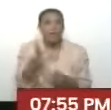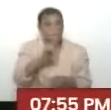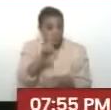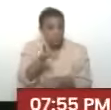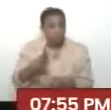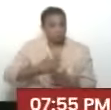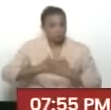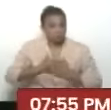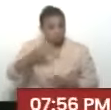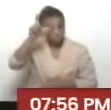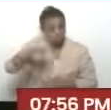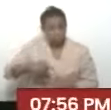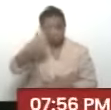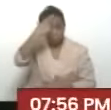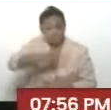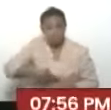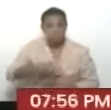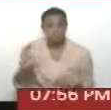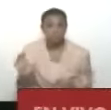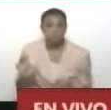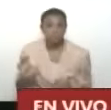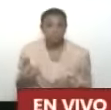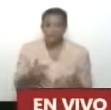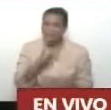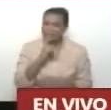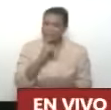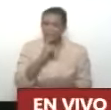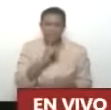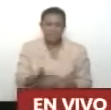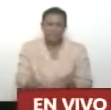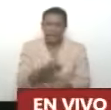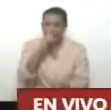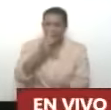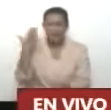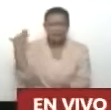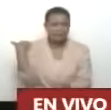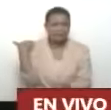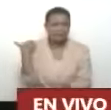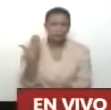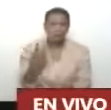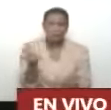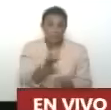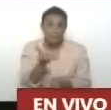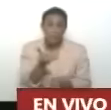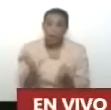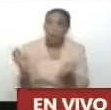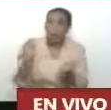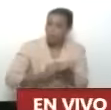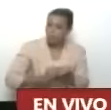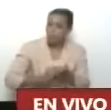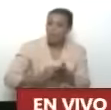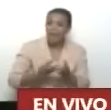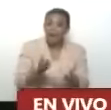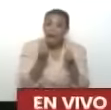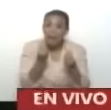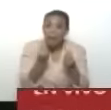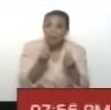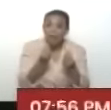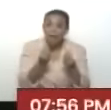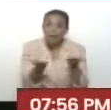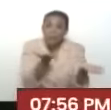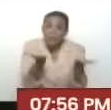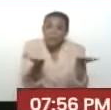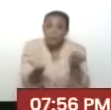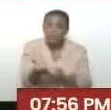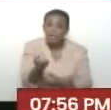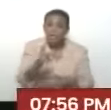así siempre, salvo el periodo más duro de la guerra económica y de las sanciones. Venezuela ha retomado eso, la calidad del